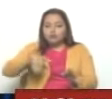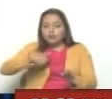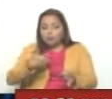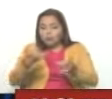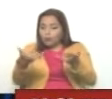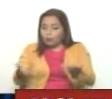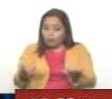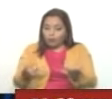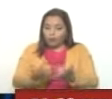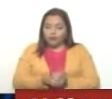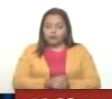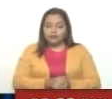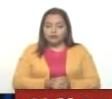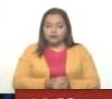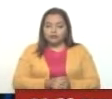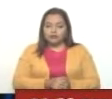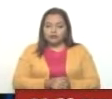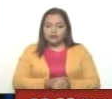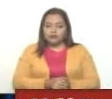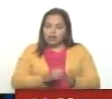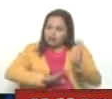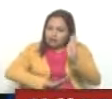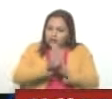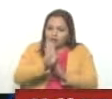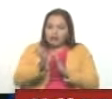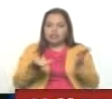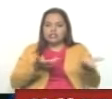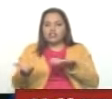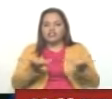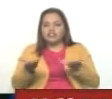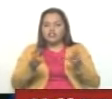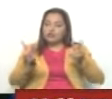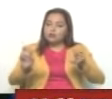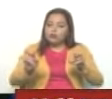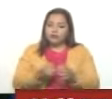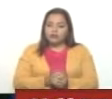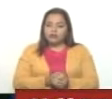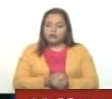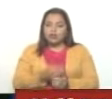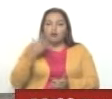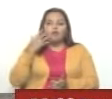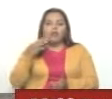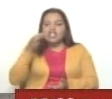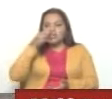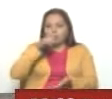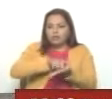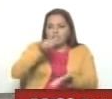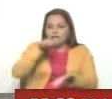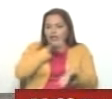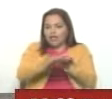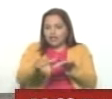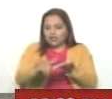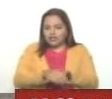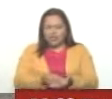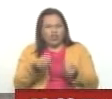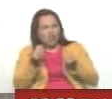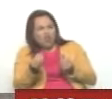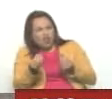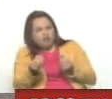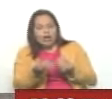ahora ir en avanzada ofreciendo este tipo de servicios innovadores, como es el WhatsApp gratis, como tú lo mencionaste. ¿WhatsApp gratis qué